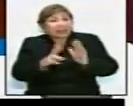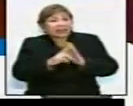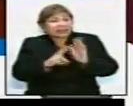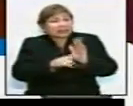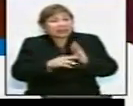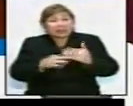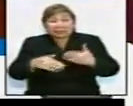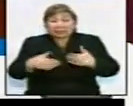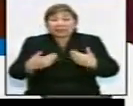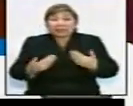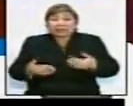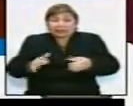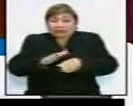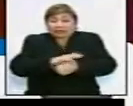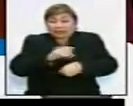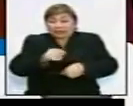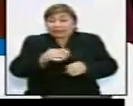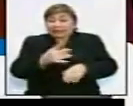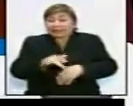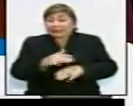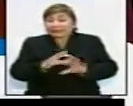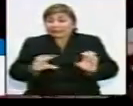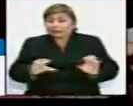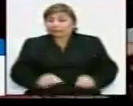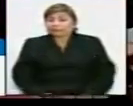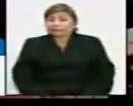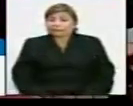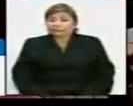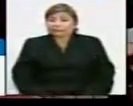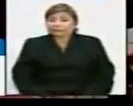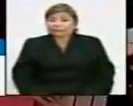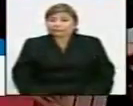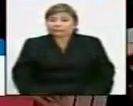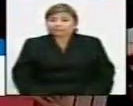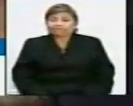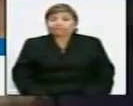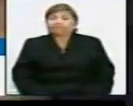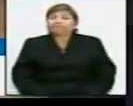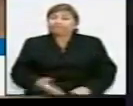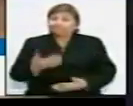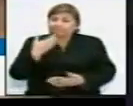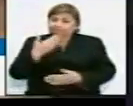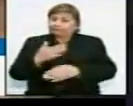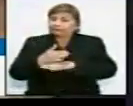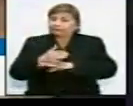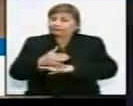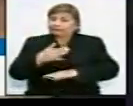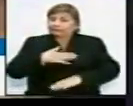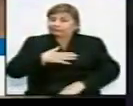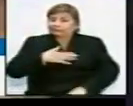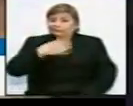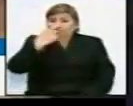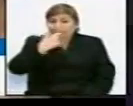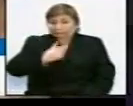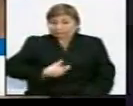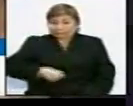poder llenarse ese vacío? Por intermedio de la presidenta, sí. Opinión